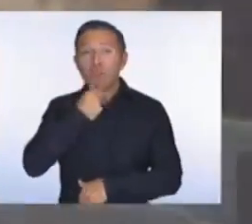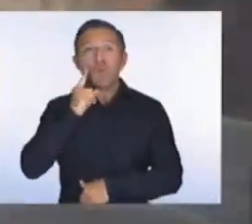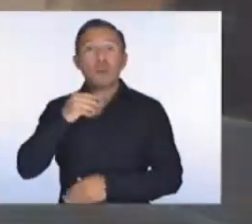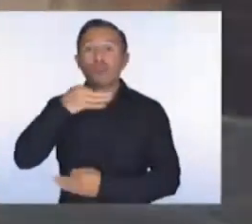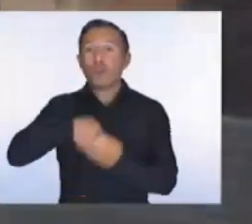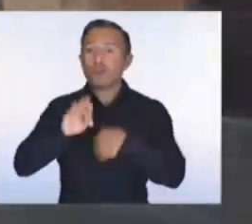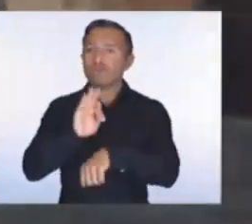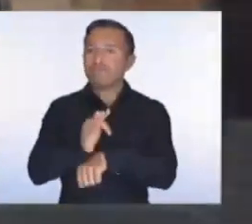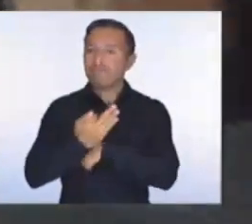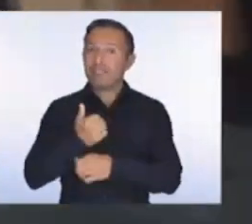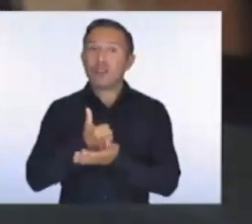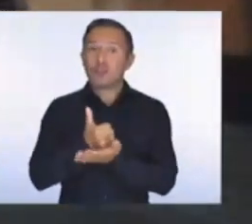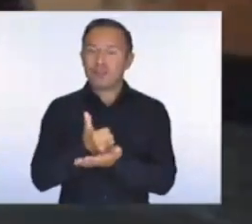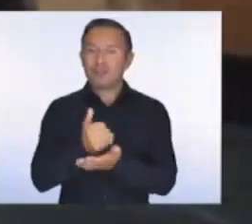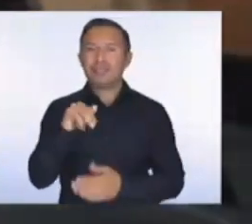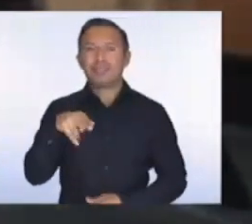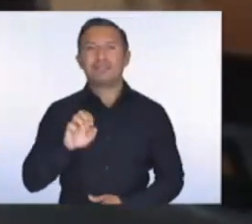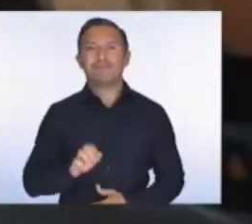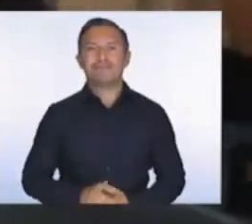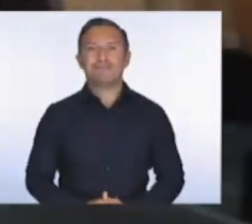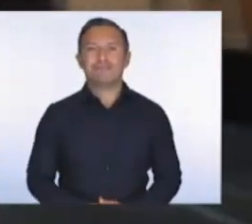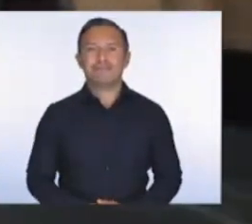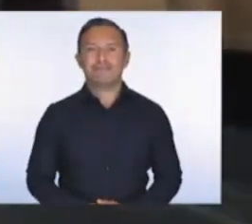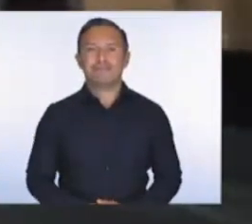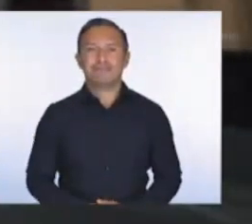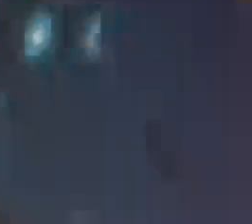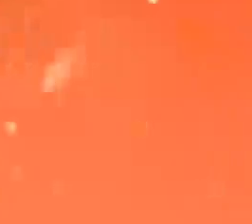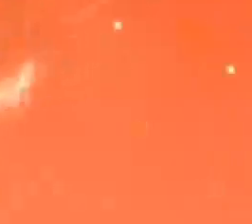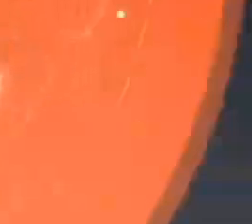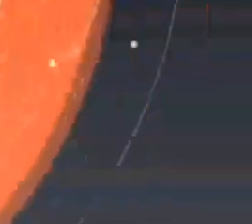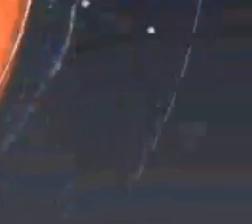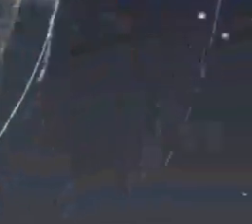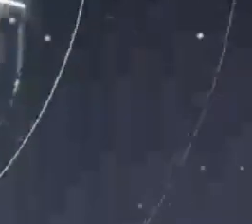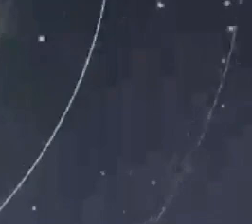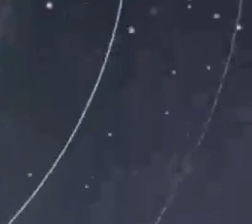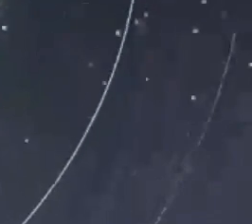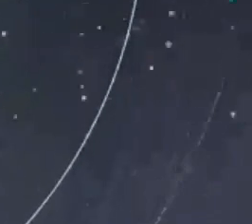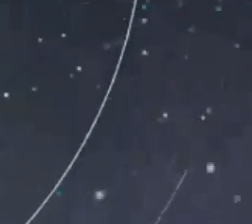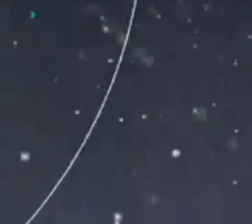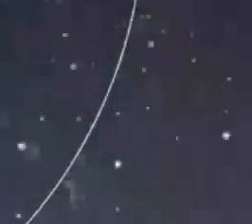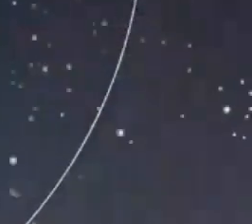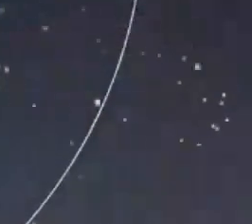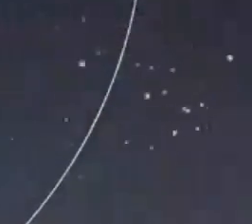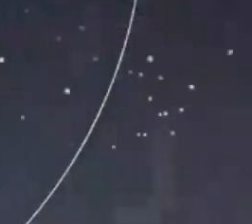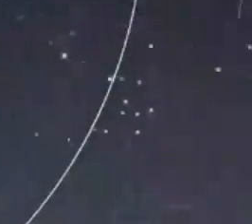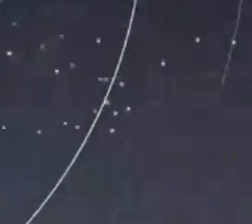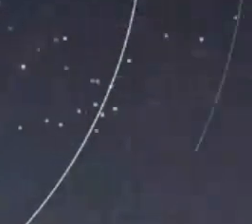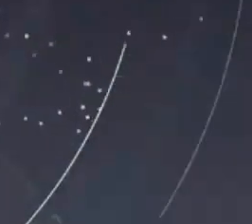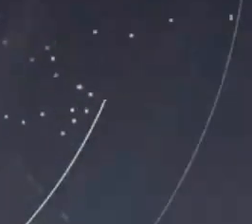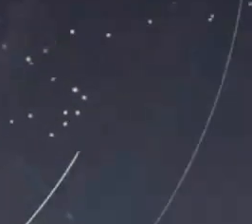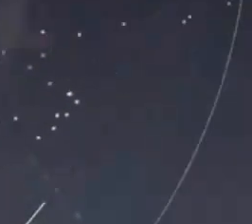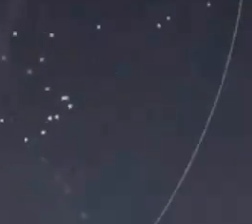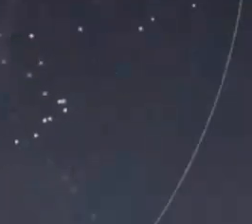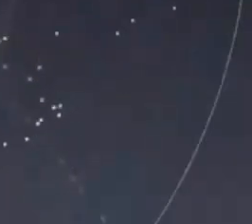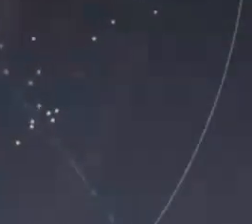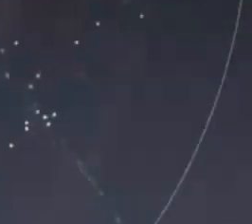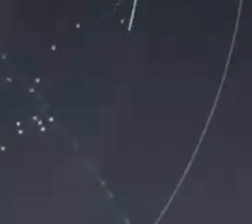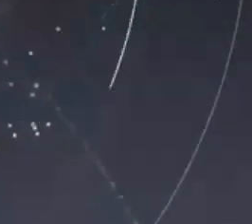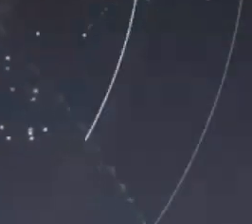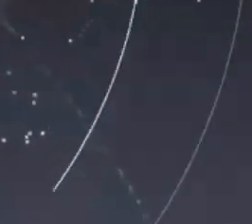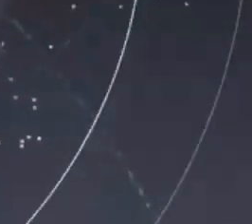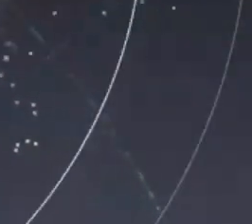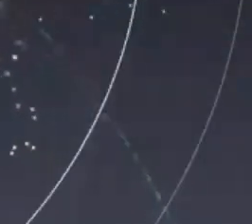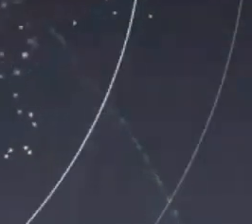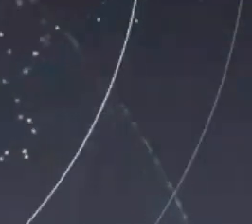contamos todas, contamos todos. INE.